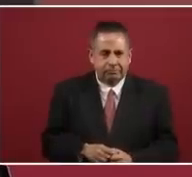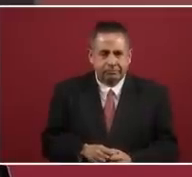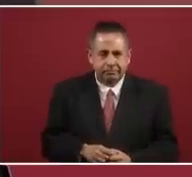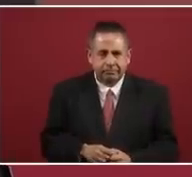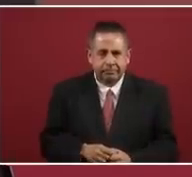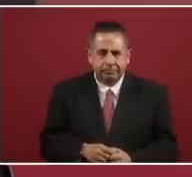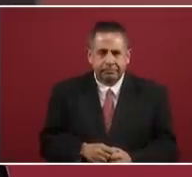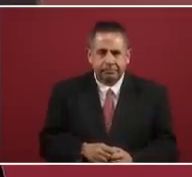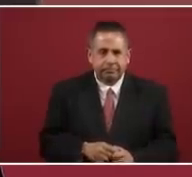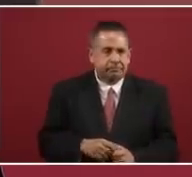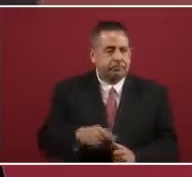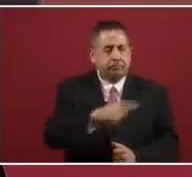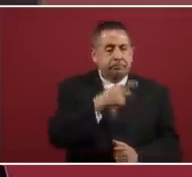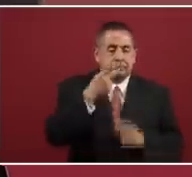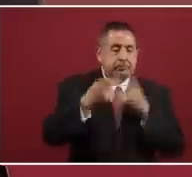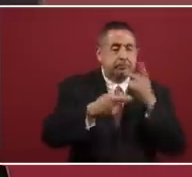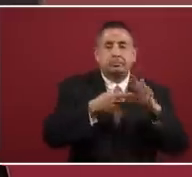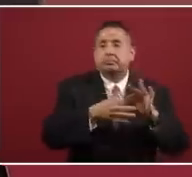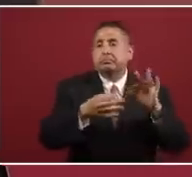dicen los pregoneros,